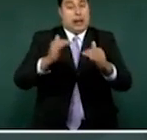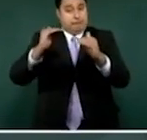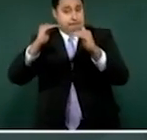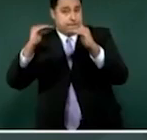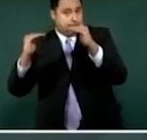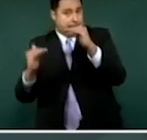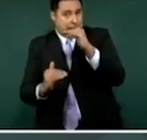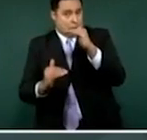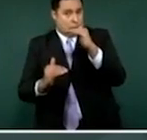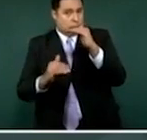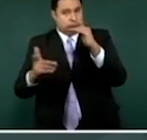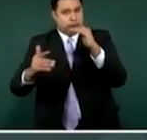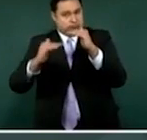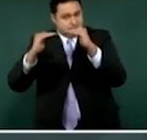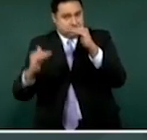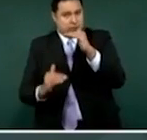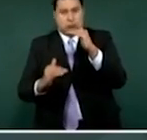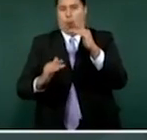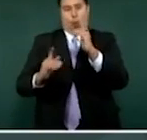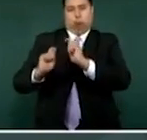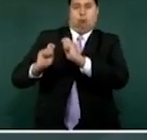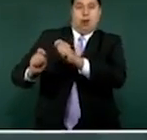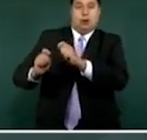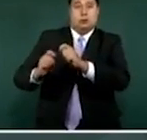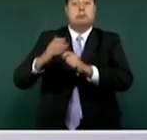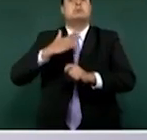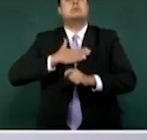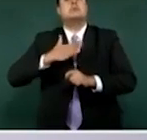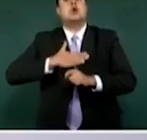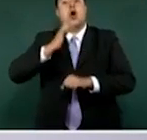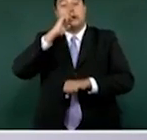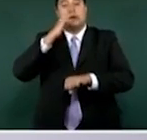menor nivel o rango, sino asumir